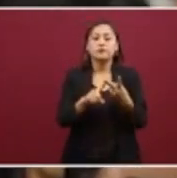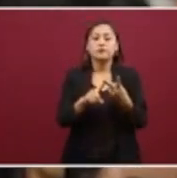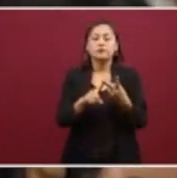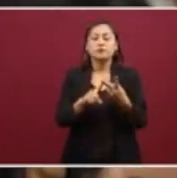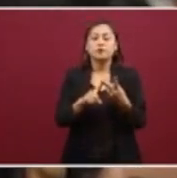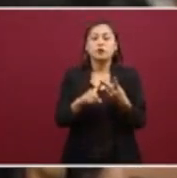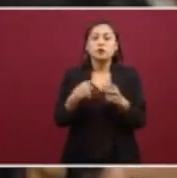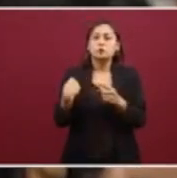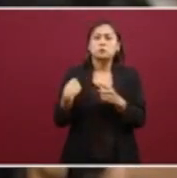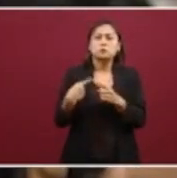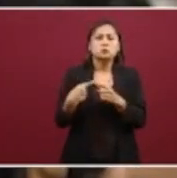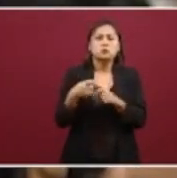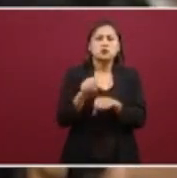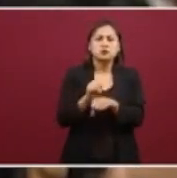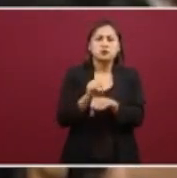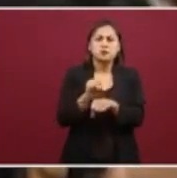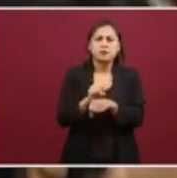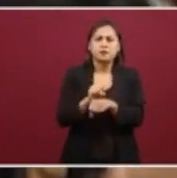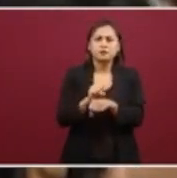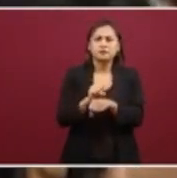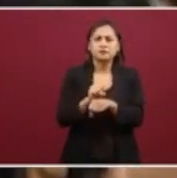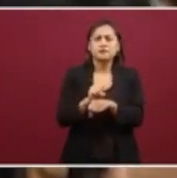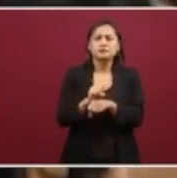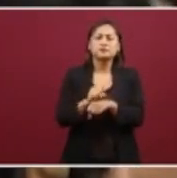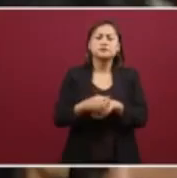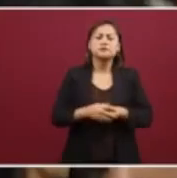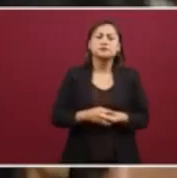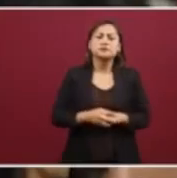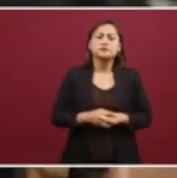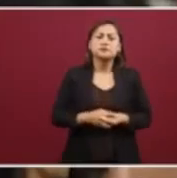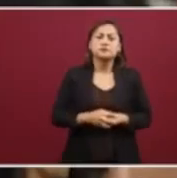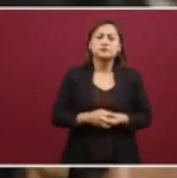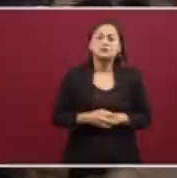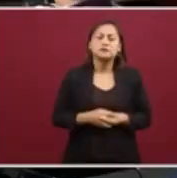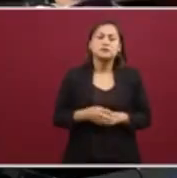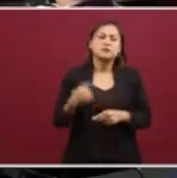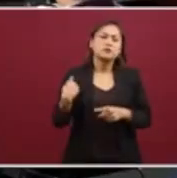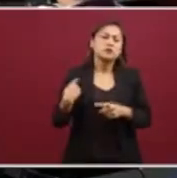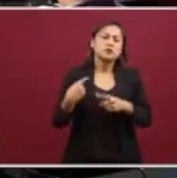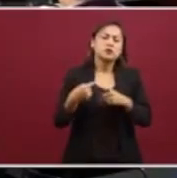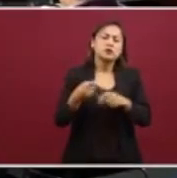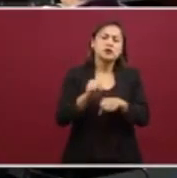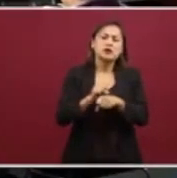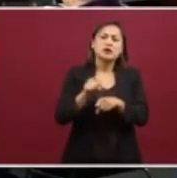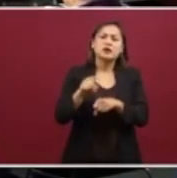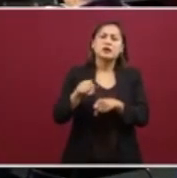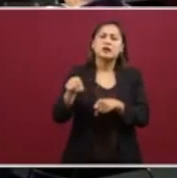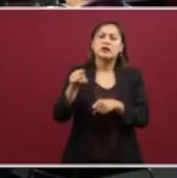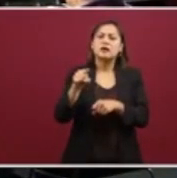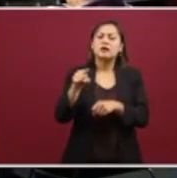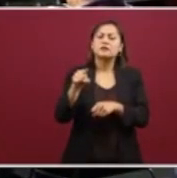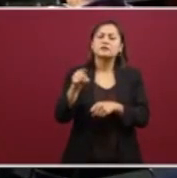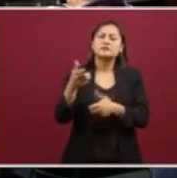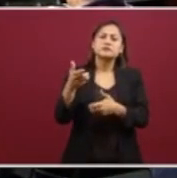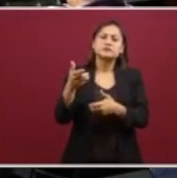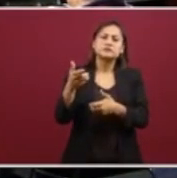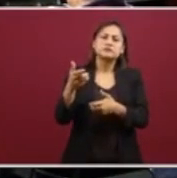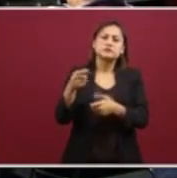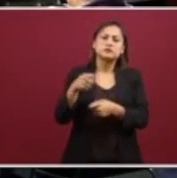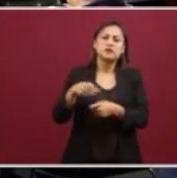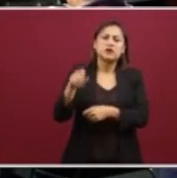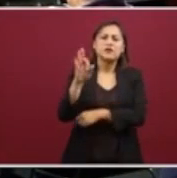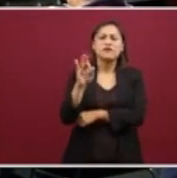semana hubo una bajada de la deuda soberana de parte de